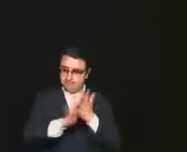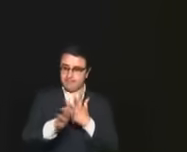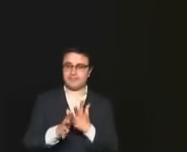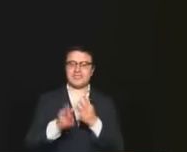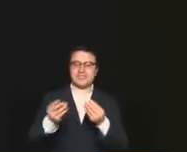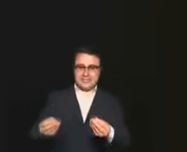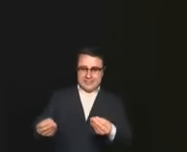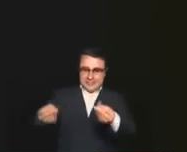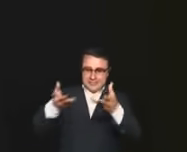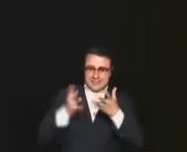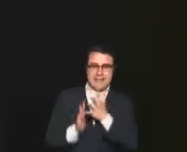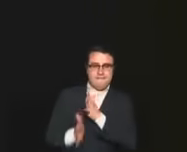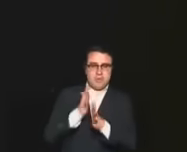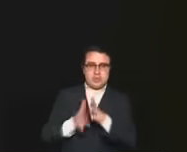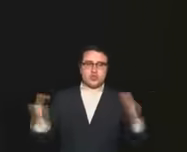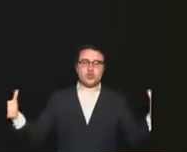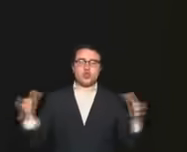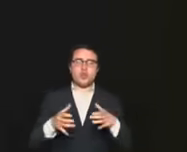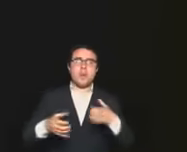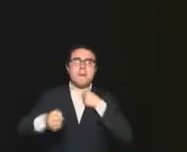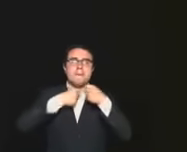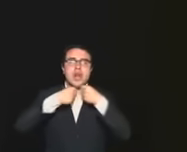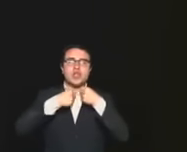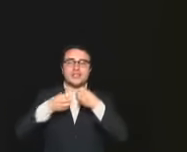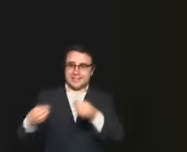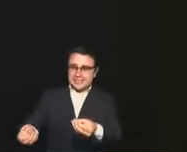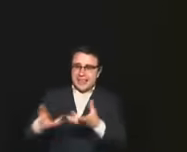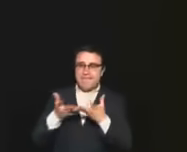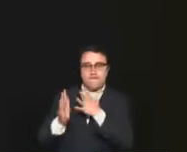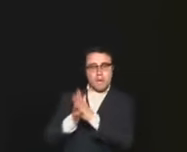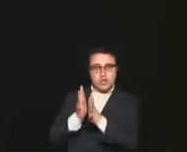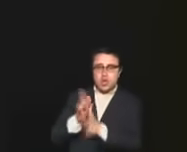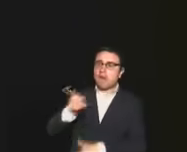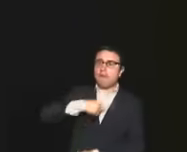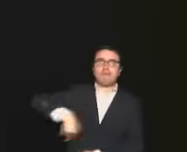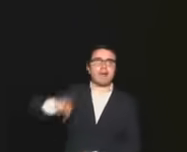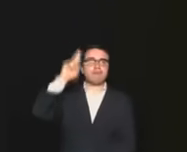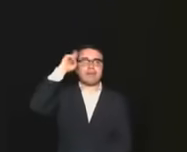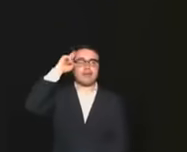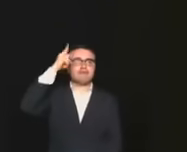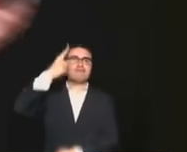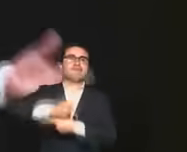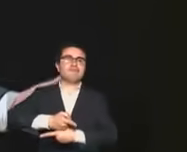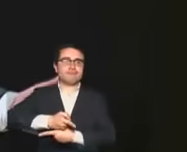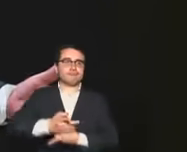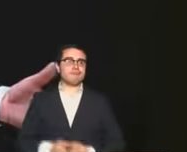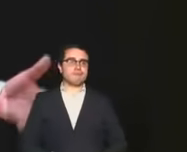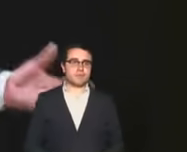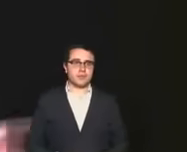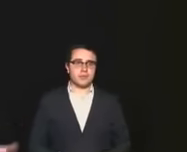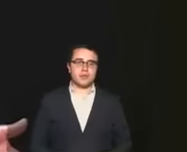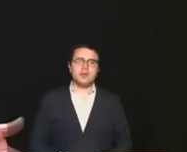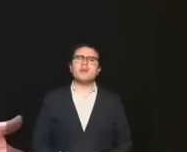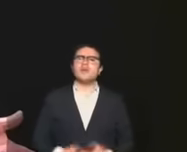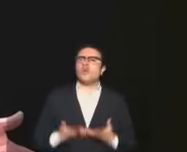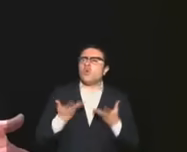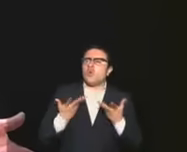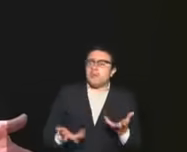Cuestión Pública, que yo me he leído, porque dio en el clavo. En el clavo es que no sé